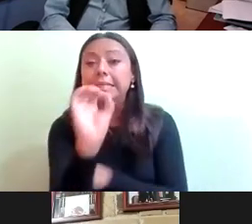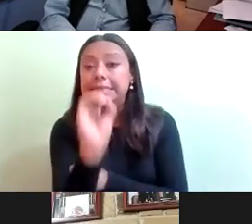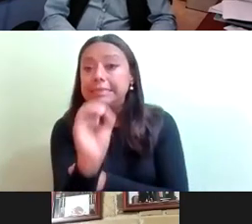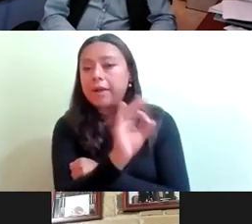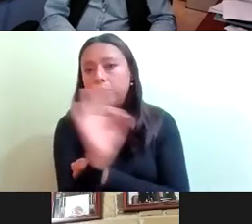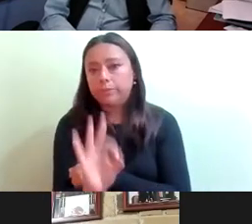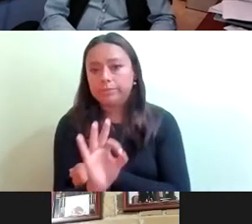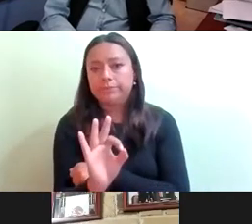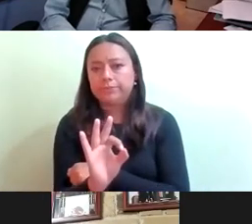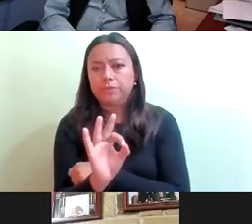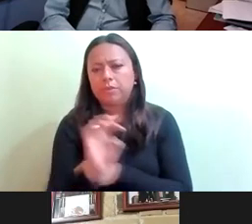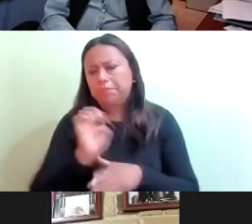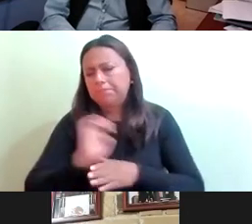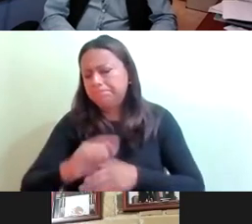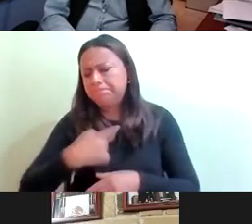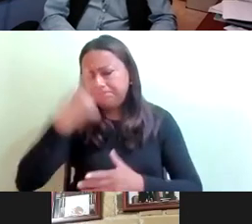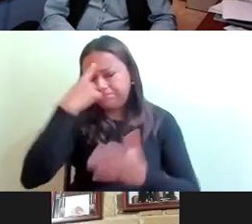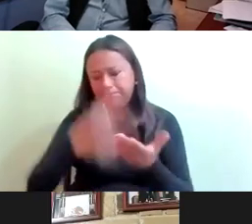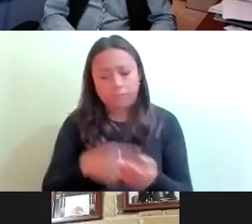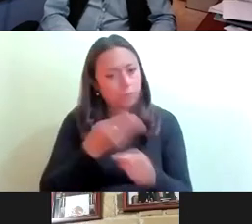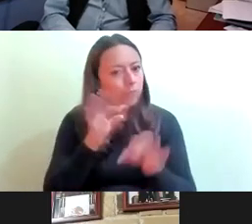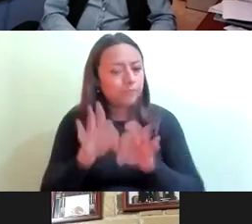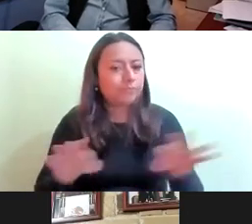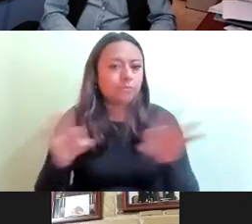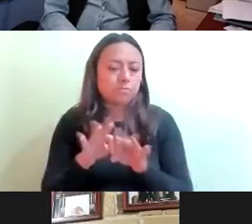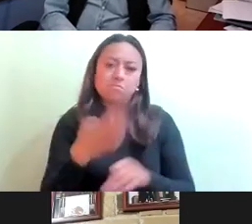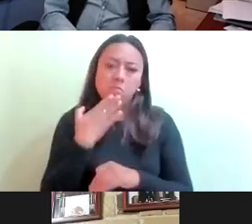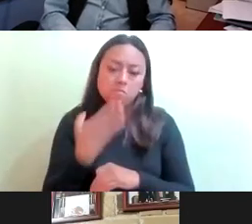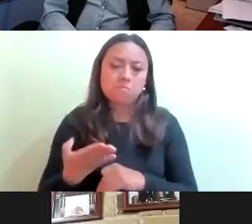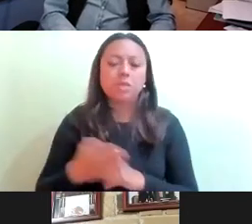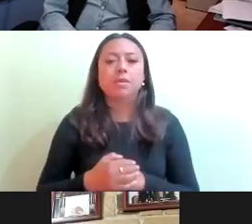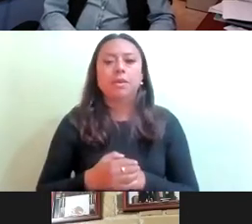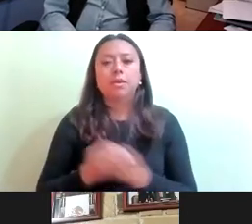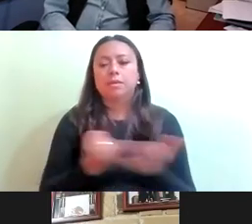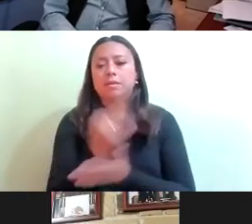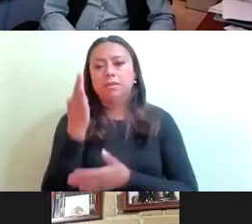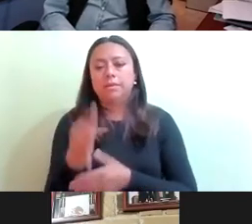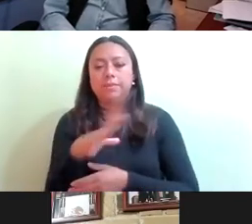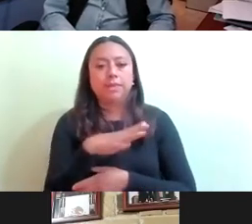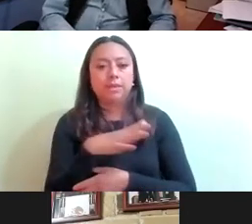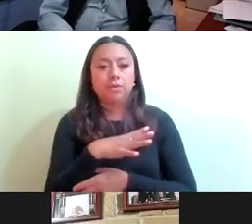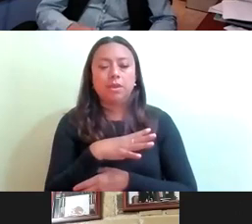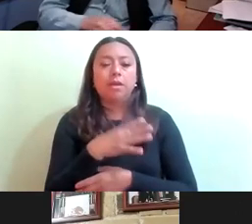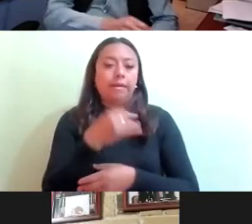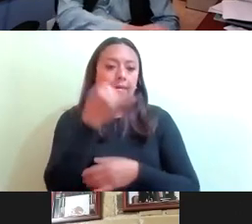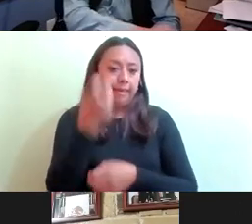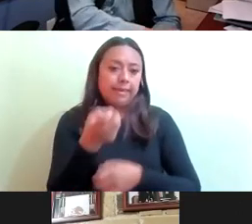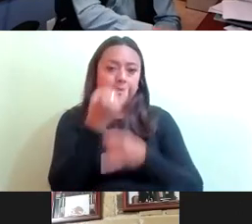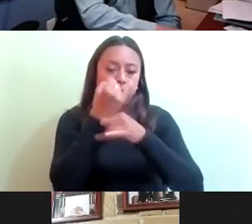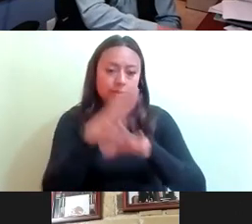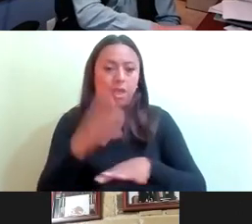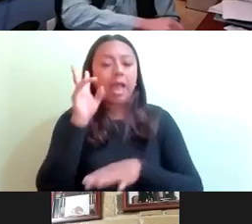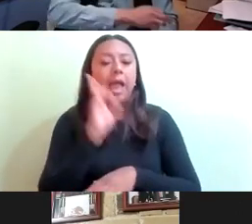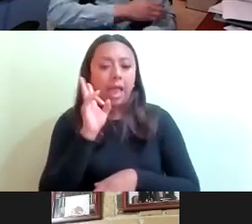Entonces, me parece que sería muy sano que el dictamen contemplara esta información para que supiéramos qué ámbito de aplicación tiene